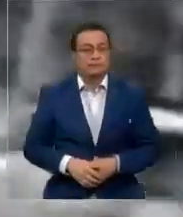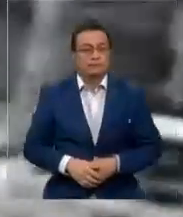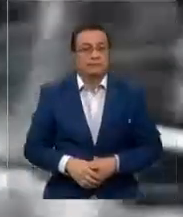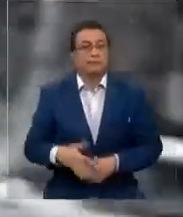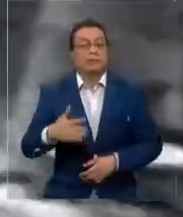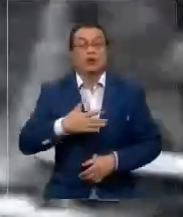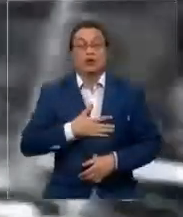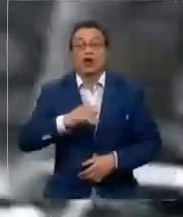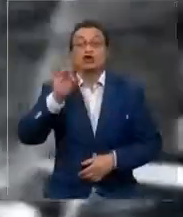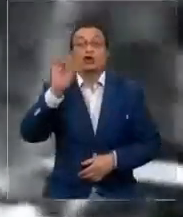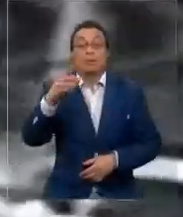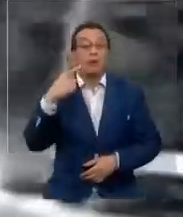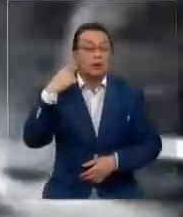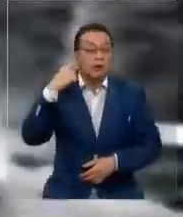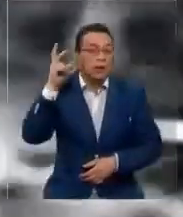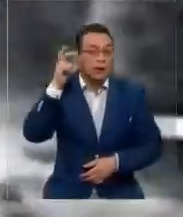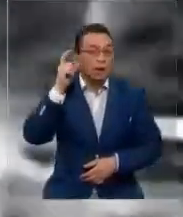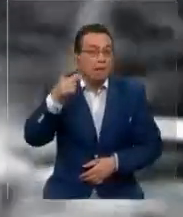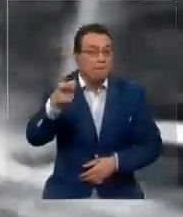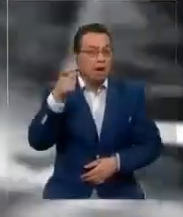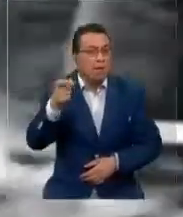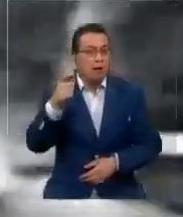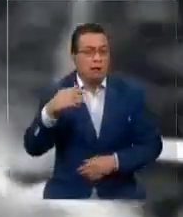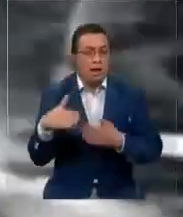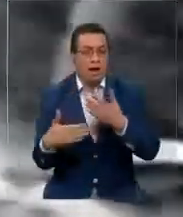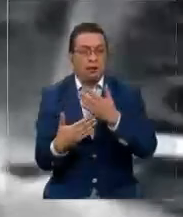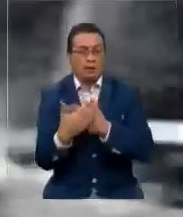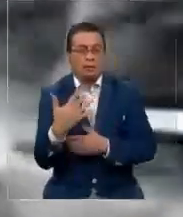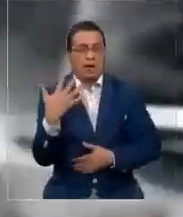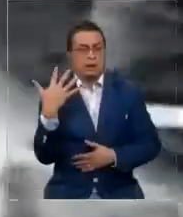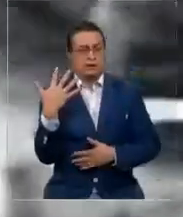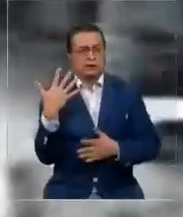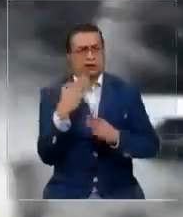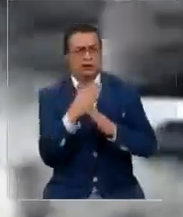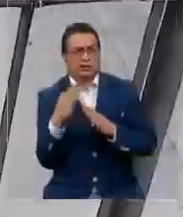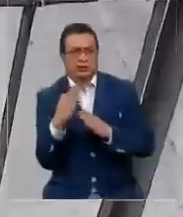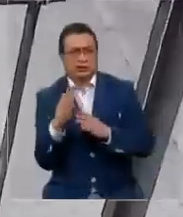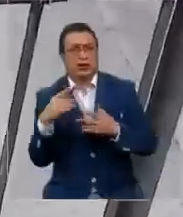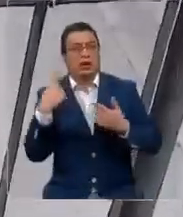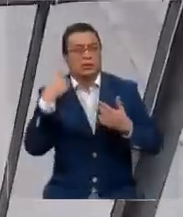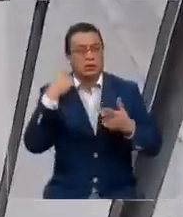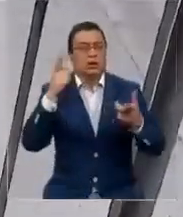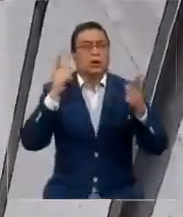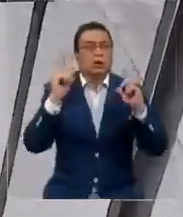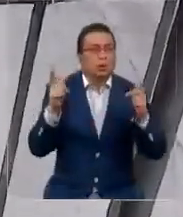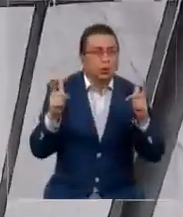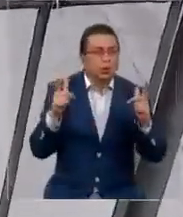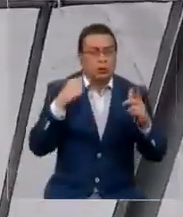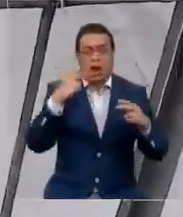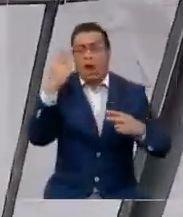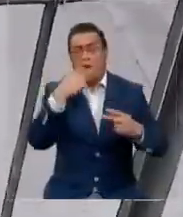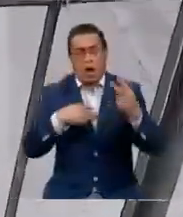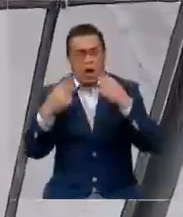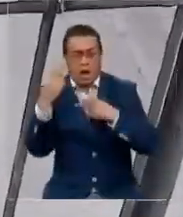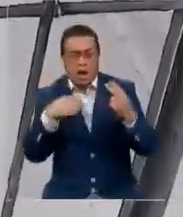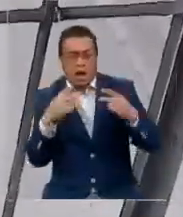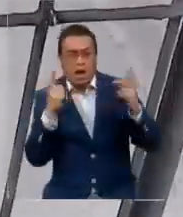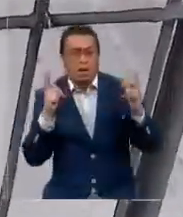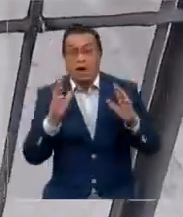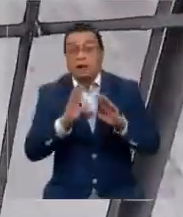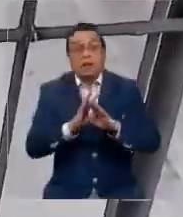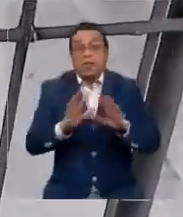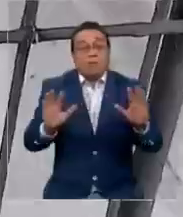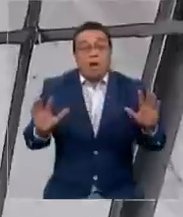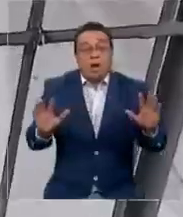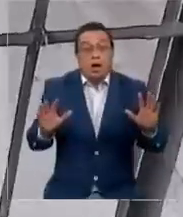Yo solamente escuché disparos en la mañana como a las 5 y tanto, y después gritos y llanto, pero nada